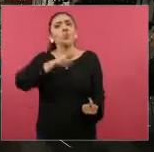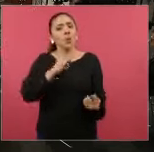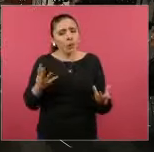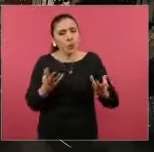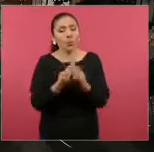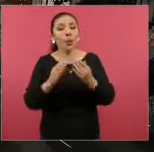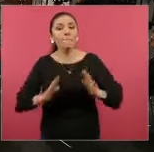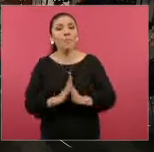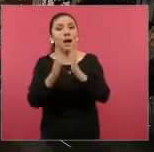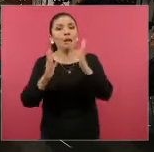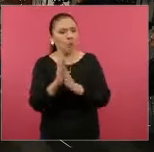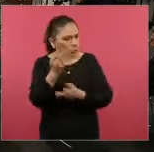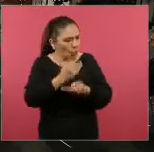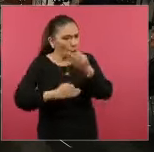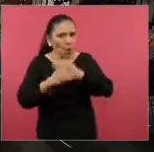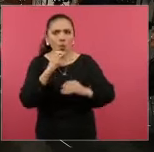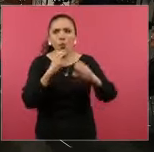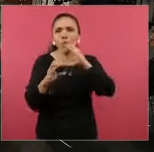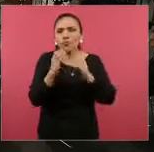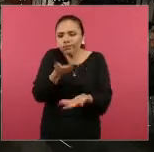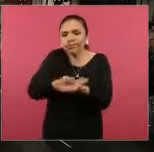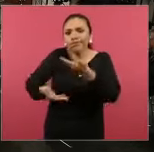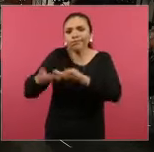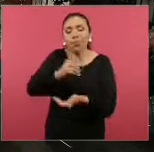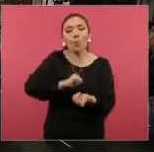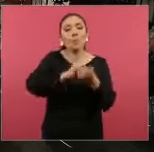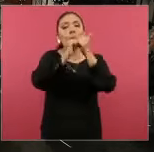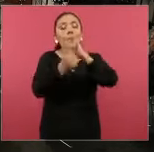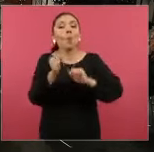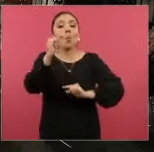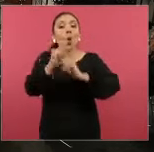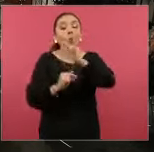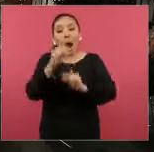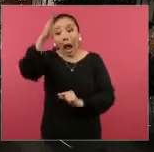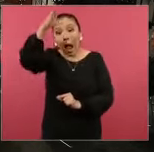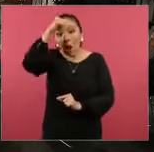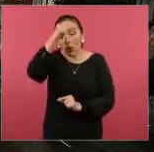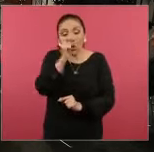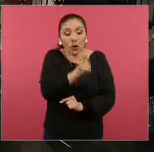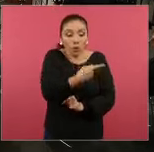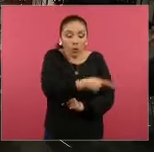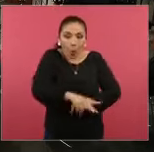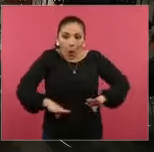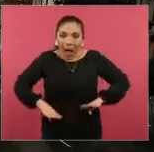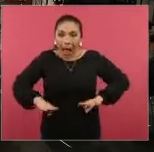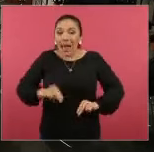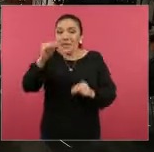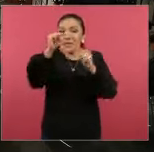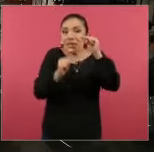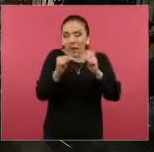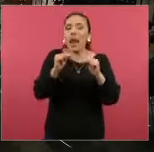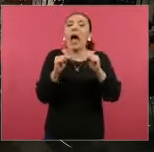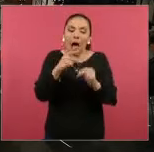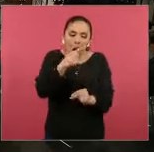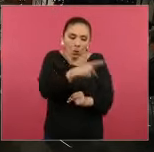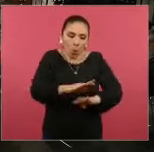participen, interactúen todos. Y poco a poco, conforme el nivel de cada uno de los niños, se van separando un poco las actividades en base a